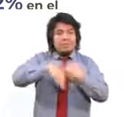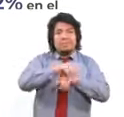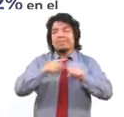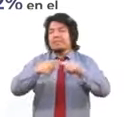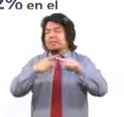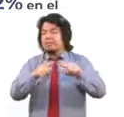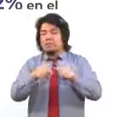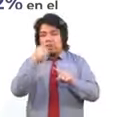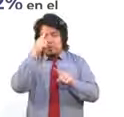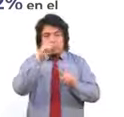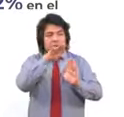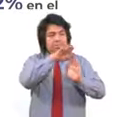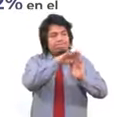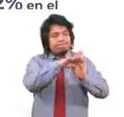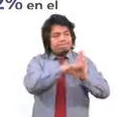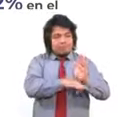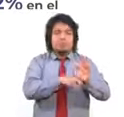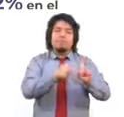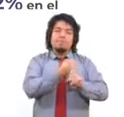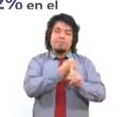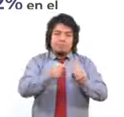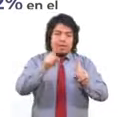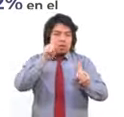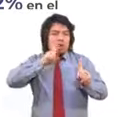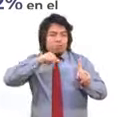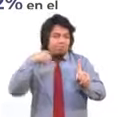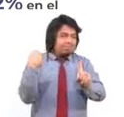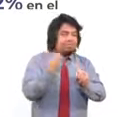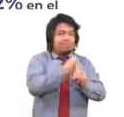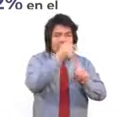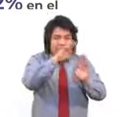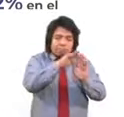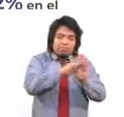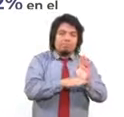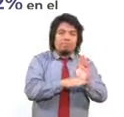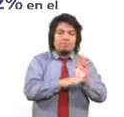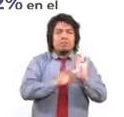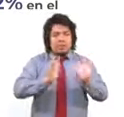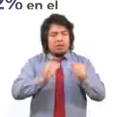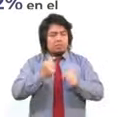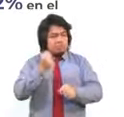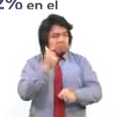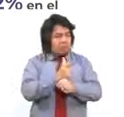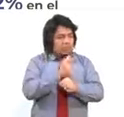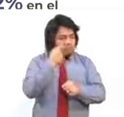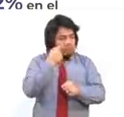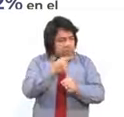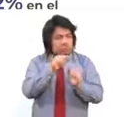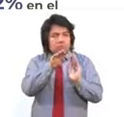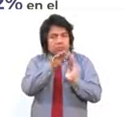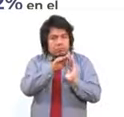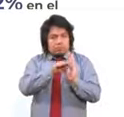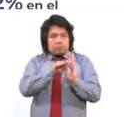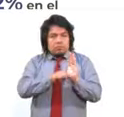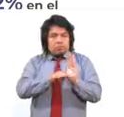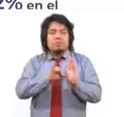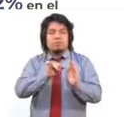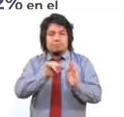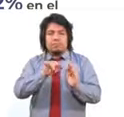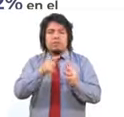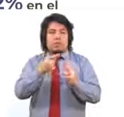de violencia contra las mujeres. Hemos conseguido, como les decía, observar una disminución significativa en los casos